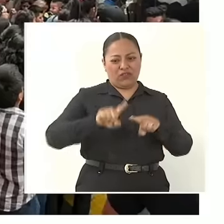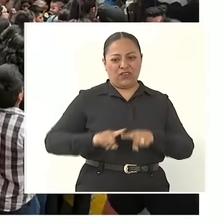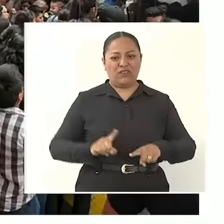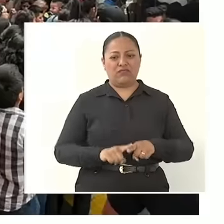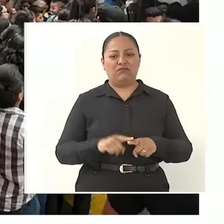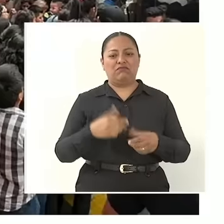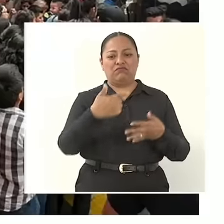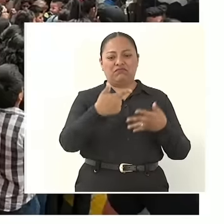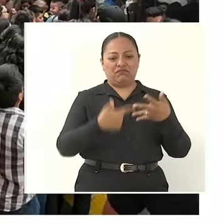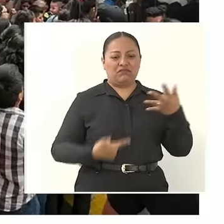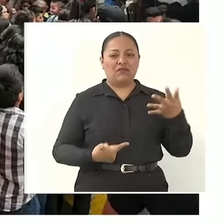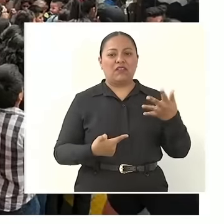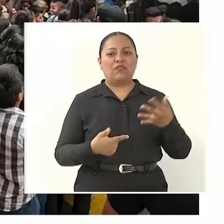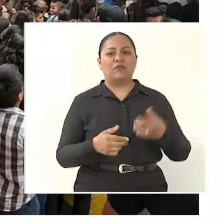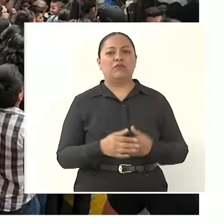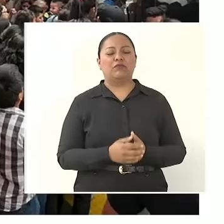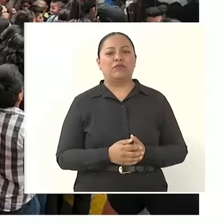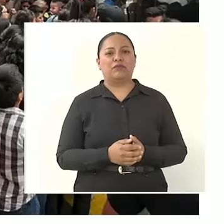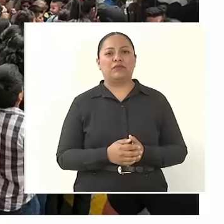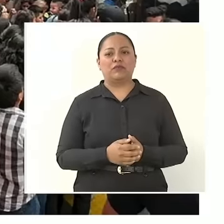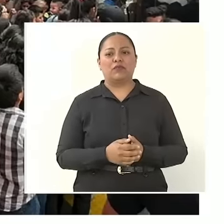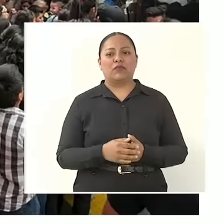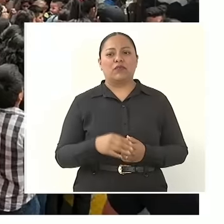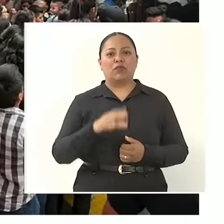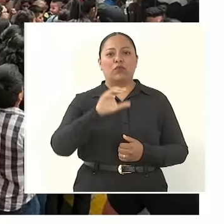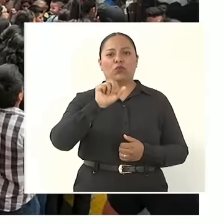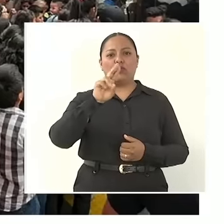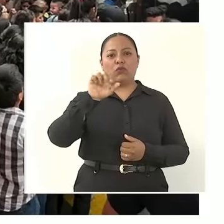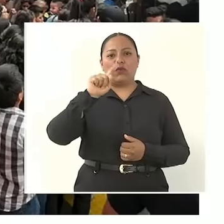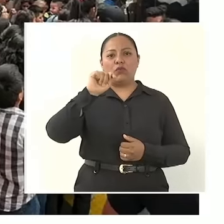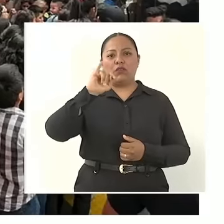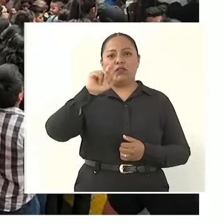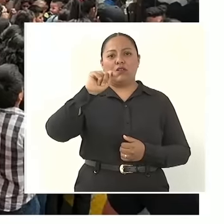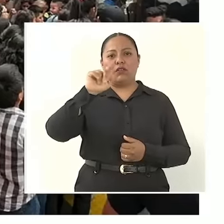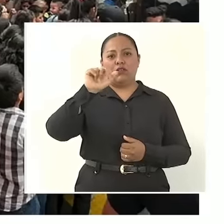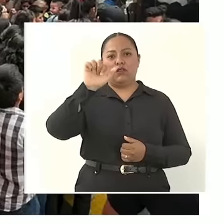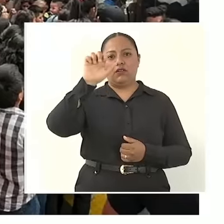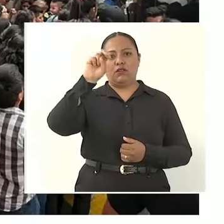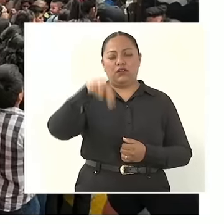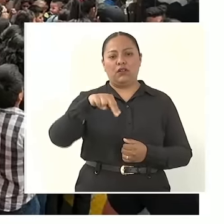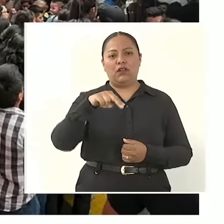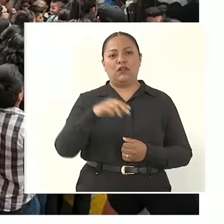Villagrán, Tepeji del Río de Ocampo, Cuautitlán, Izcalli, Polotitlán, Cuautitlán,